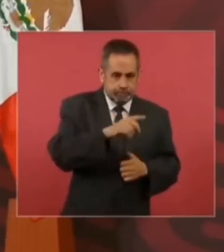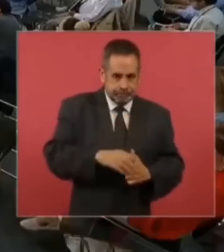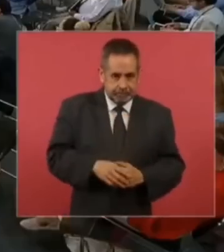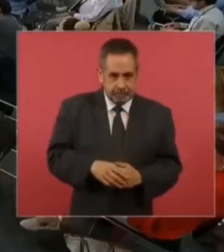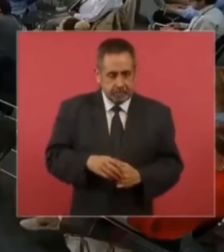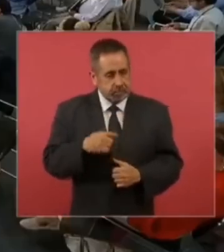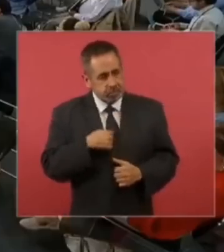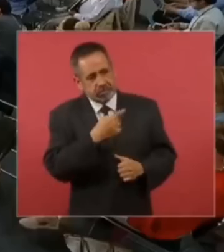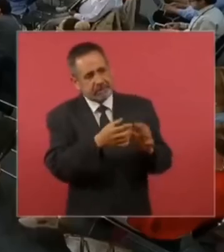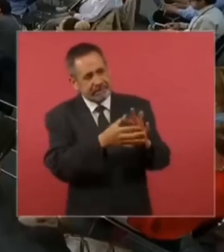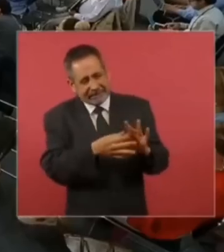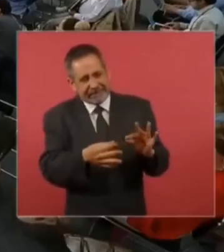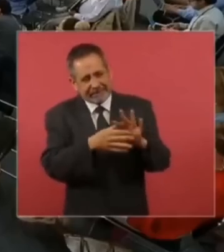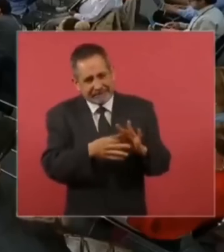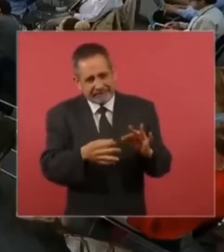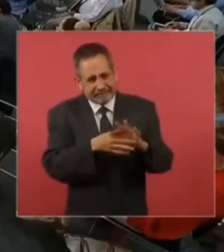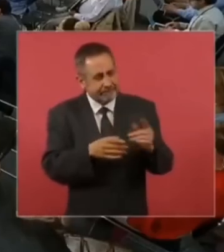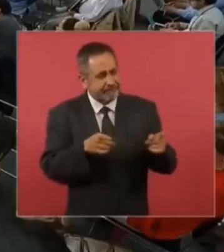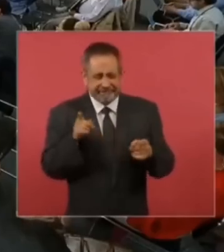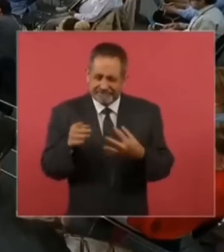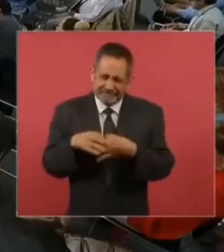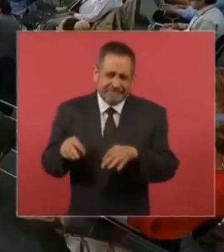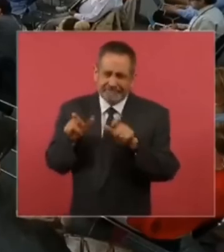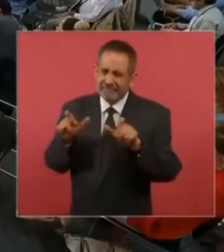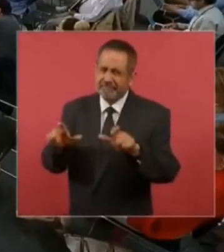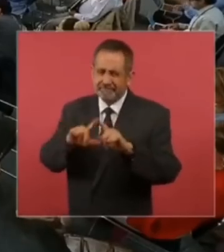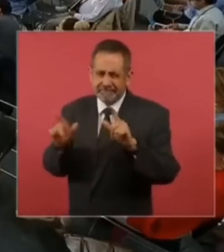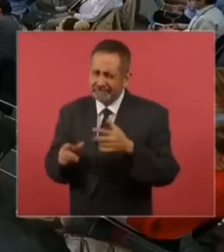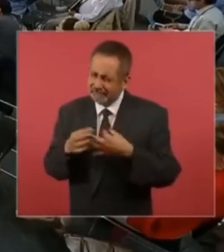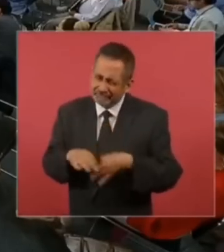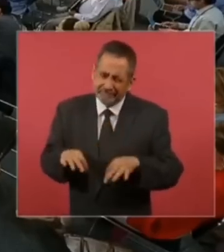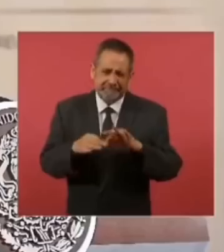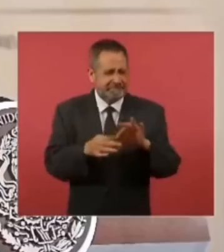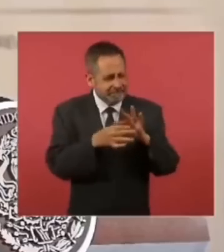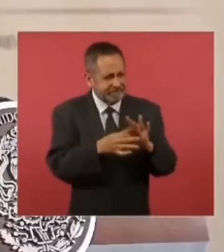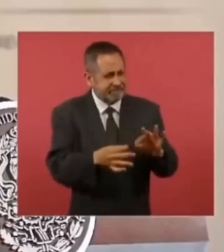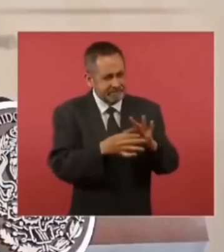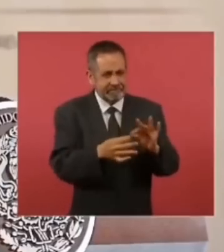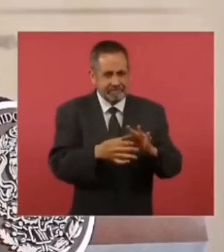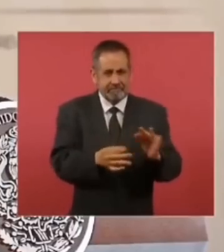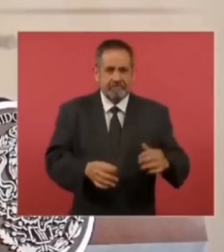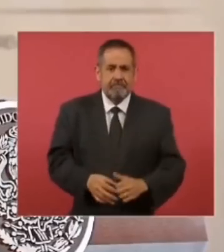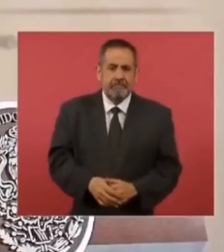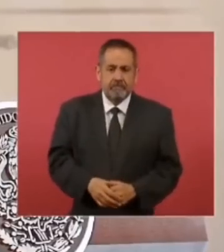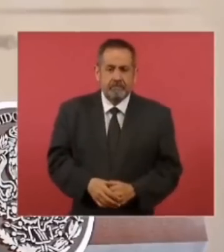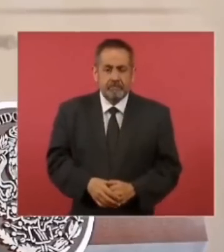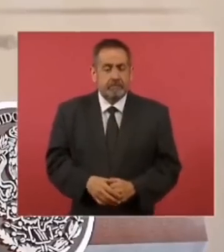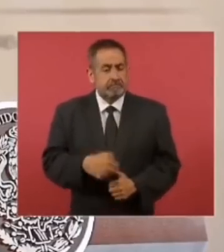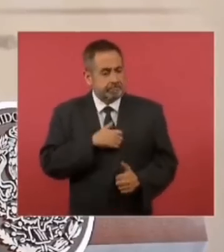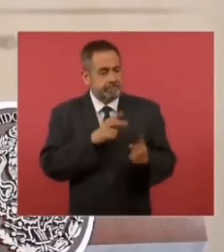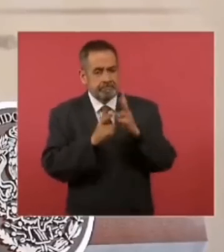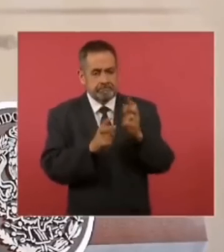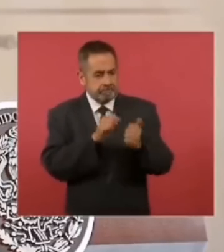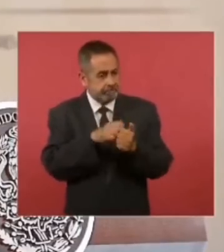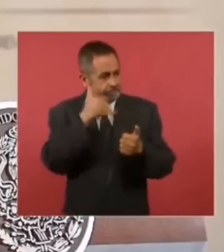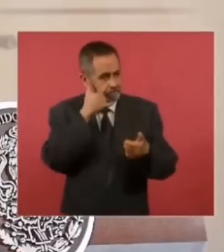decía que el tío de Cárdenas Palomino lo absolvían de pagar esos 163 millones.